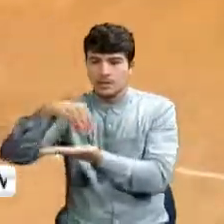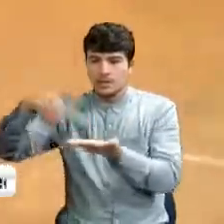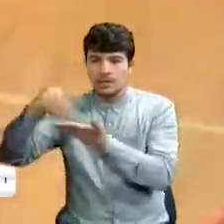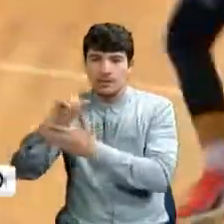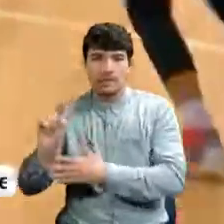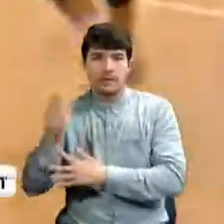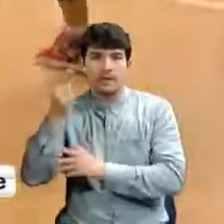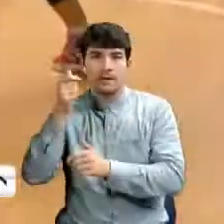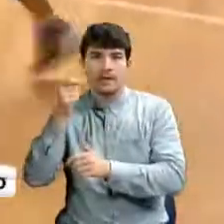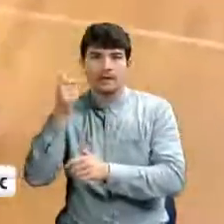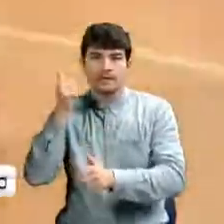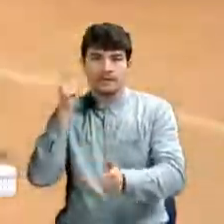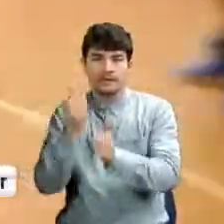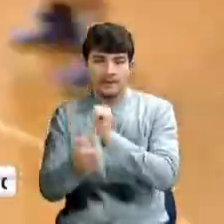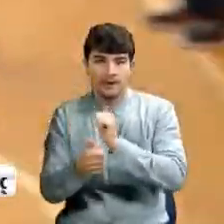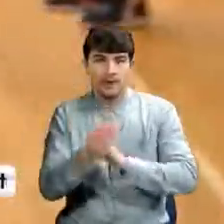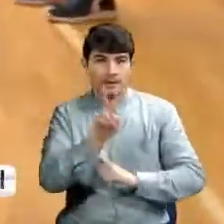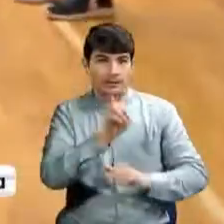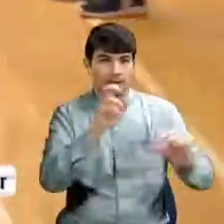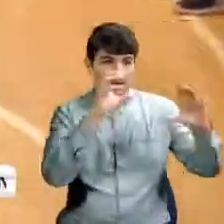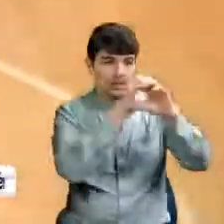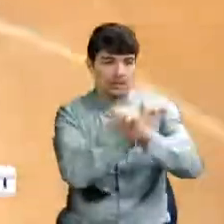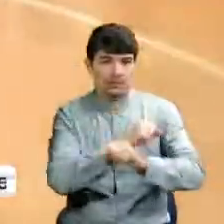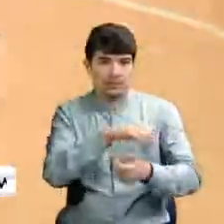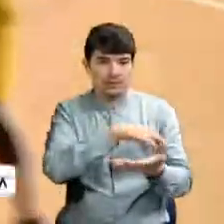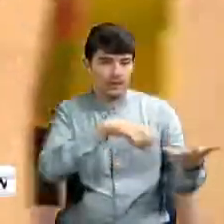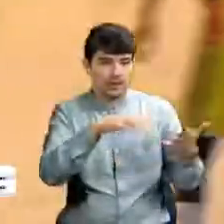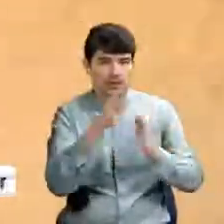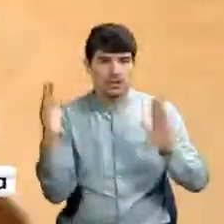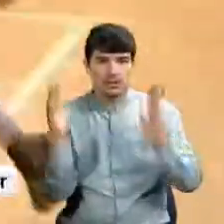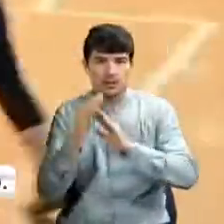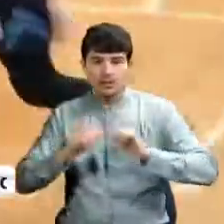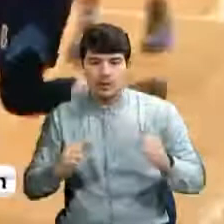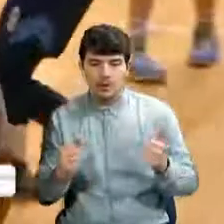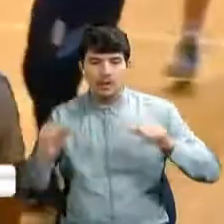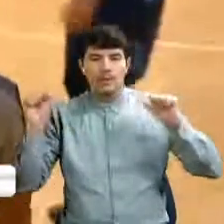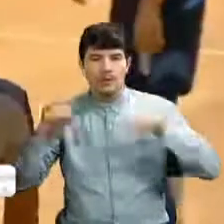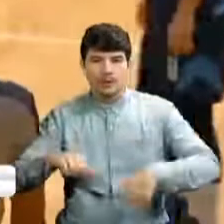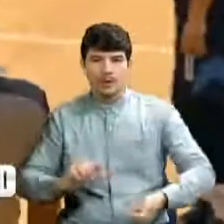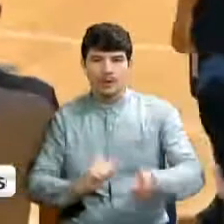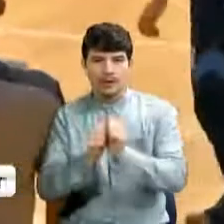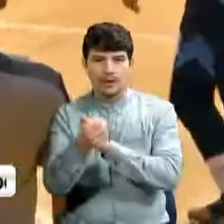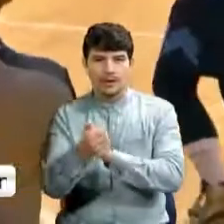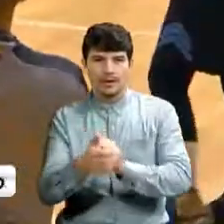semifinal mientras que a las 7 de la noche santander se medirá a bogotá por el cupo a la final